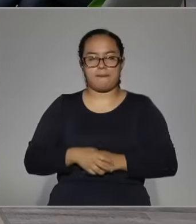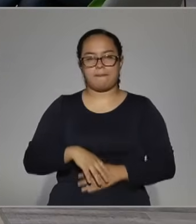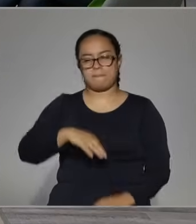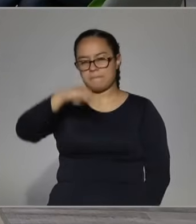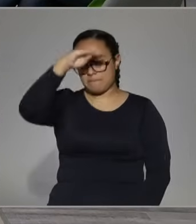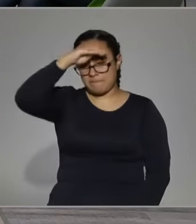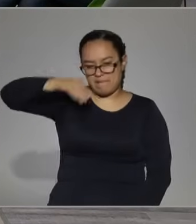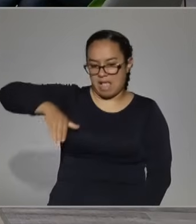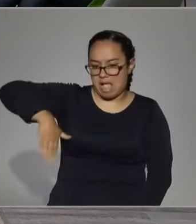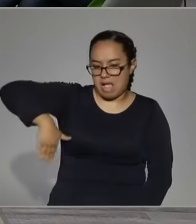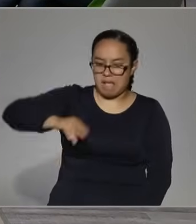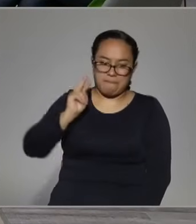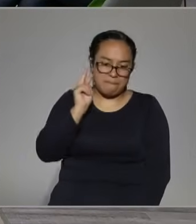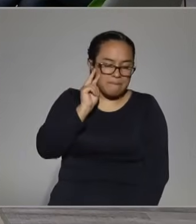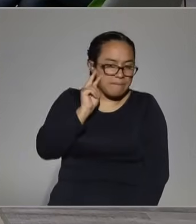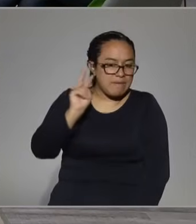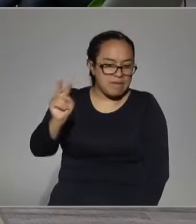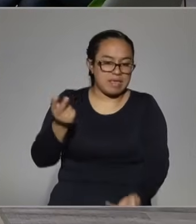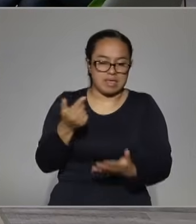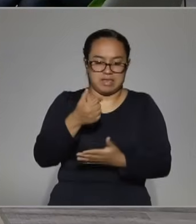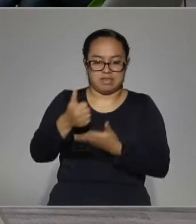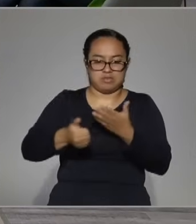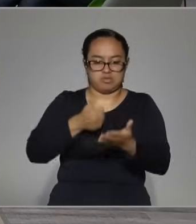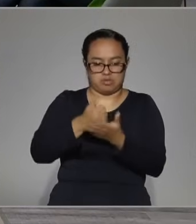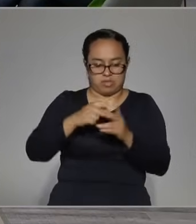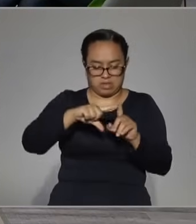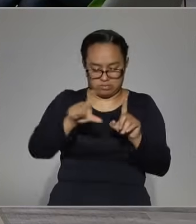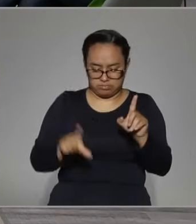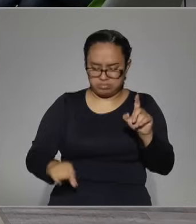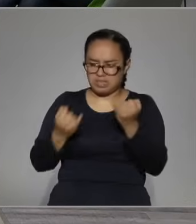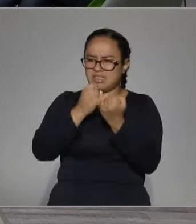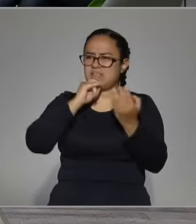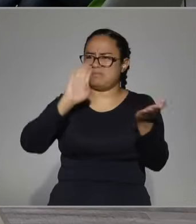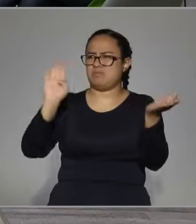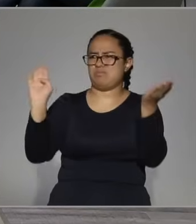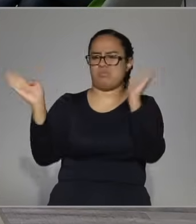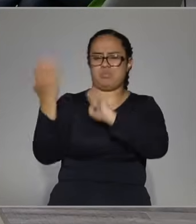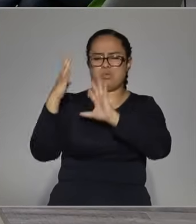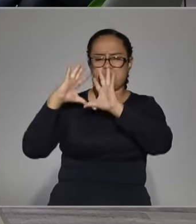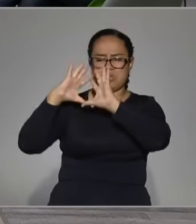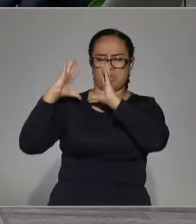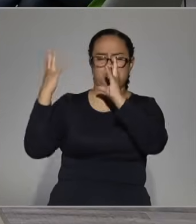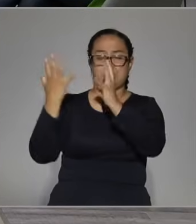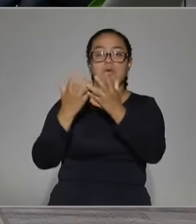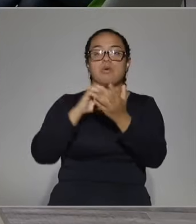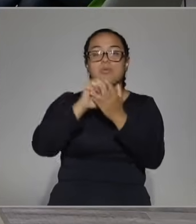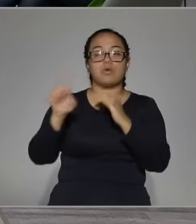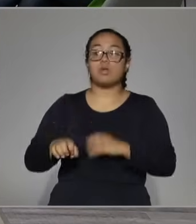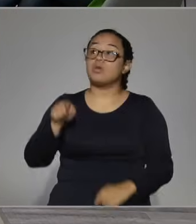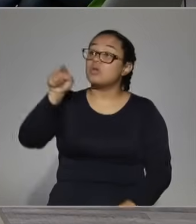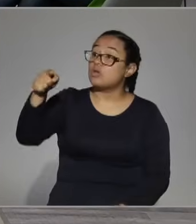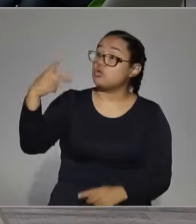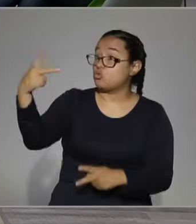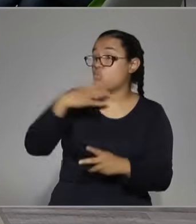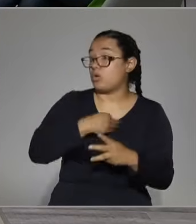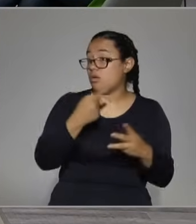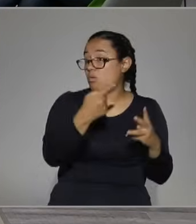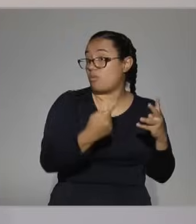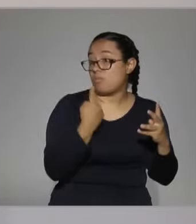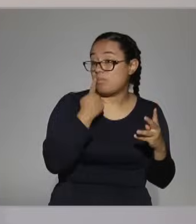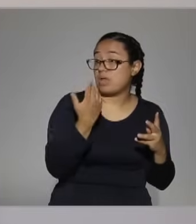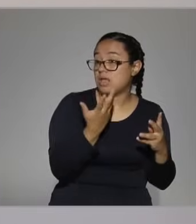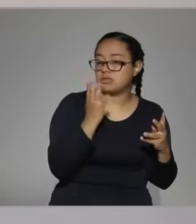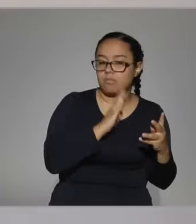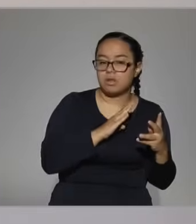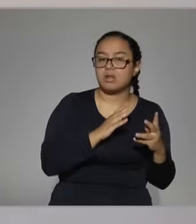casos recientes que hemos visto en la ciudad, en el país y en el mundo en general. Si llegas con el ánimo de decir, su hijo está haciendo estas cosas,